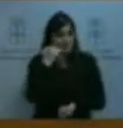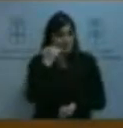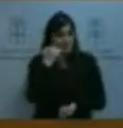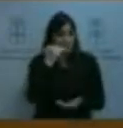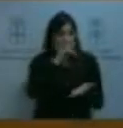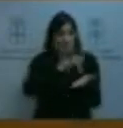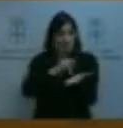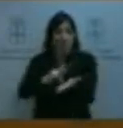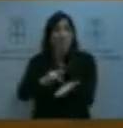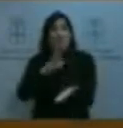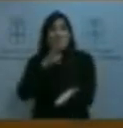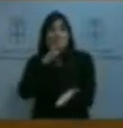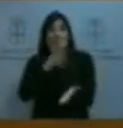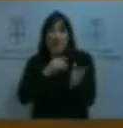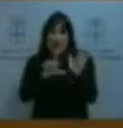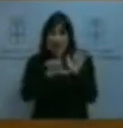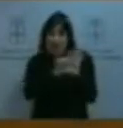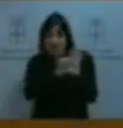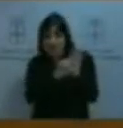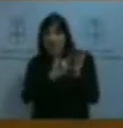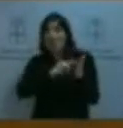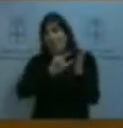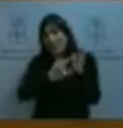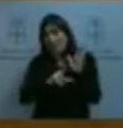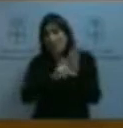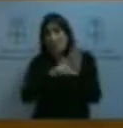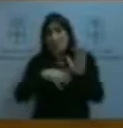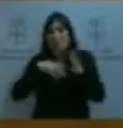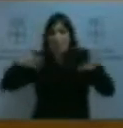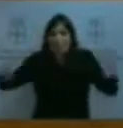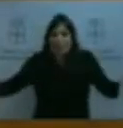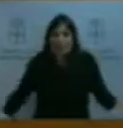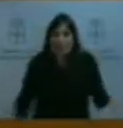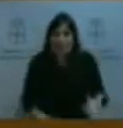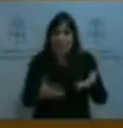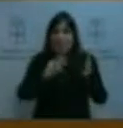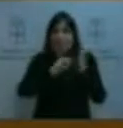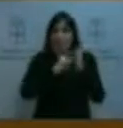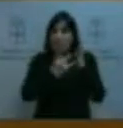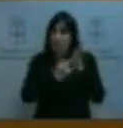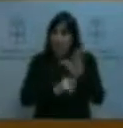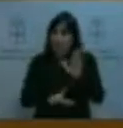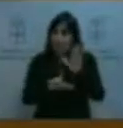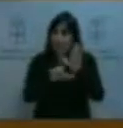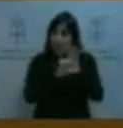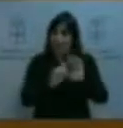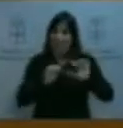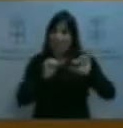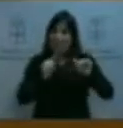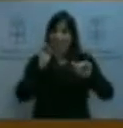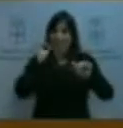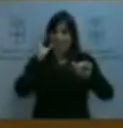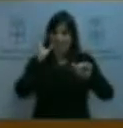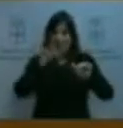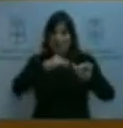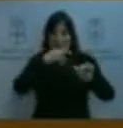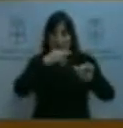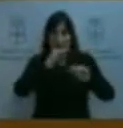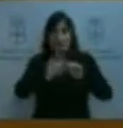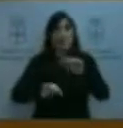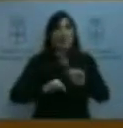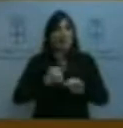pudiera tener un impulso. Proyecto de ley que, iniciados los trabajos en la ponencia, también dio lugar a que se le remitiera al Gobierno para que